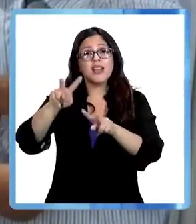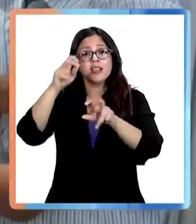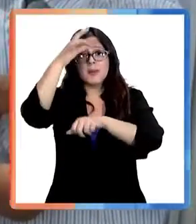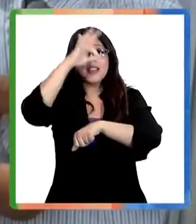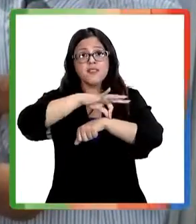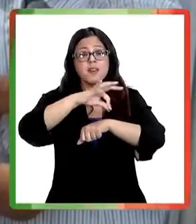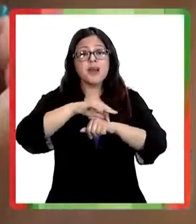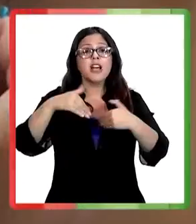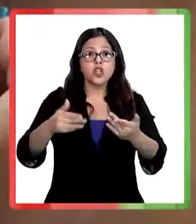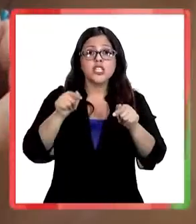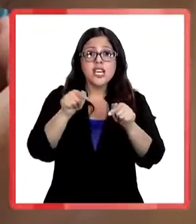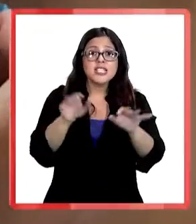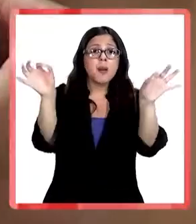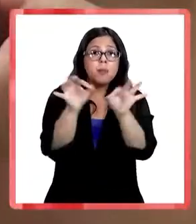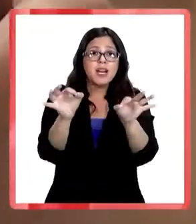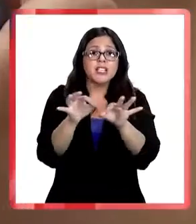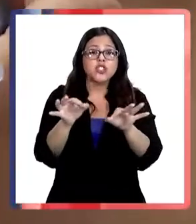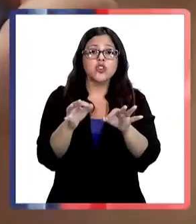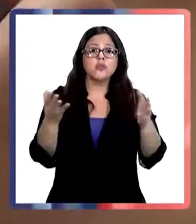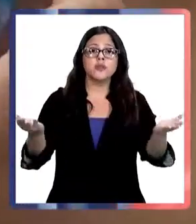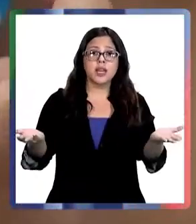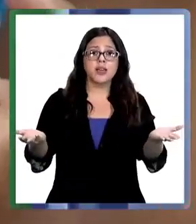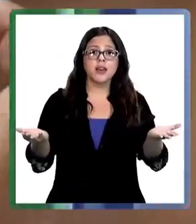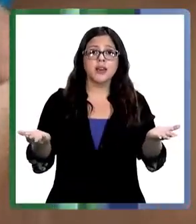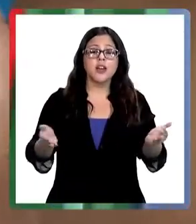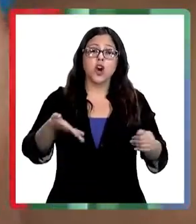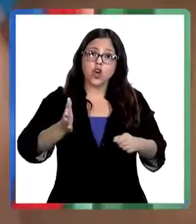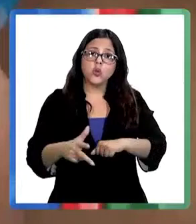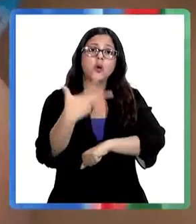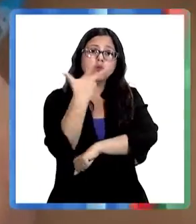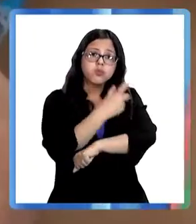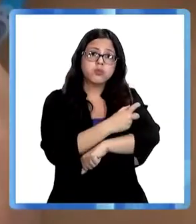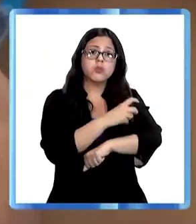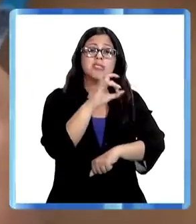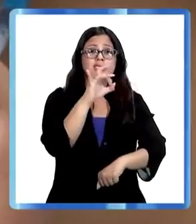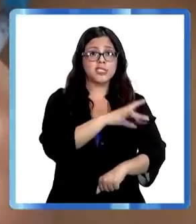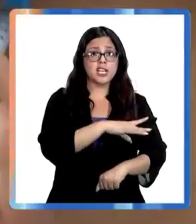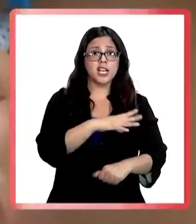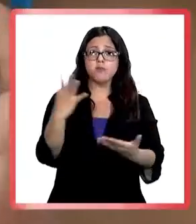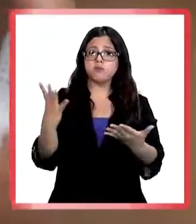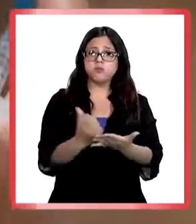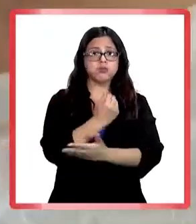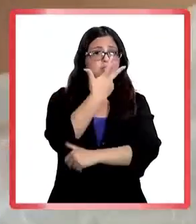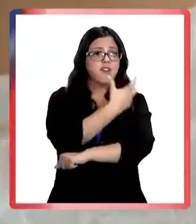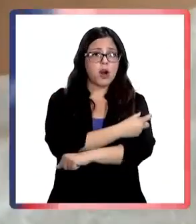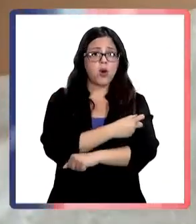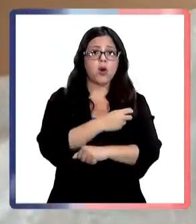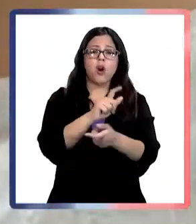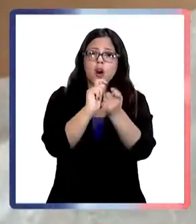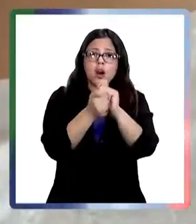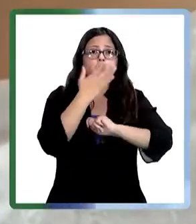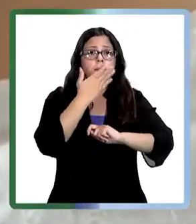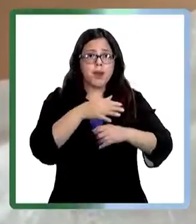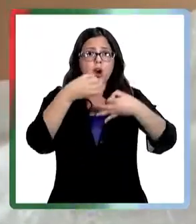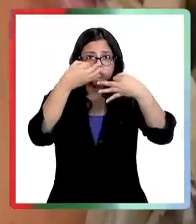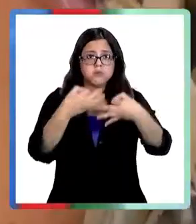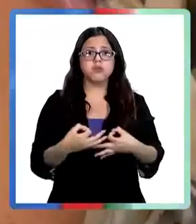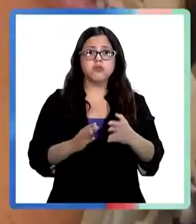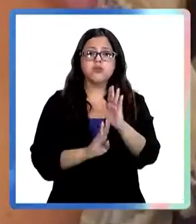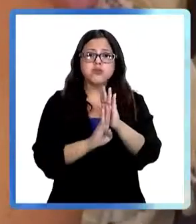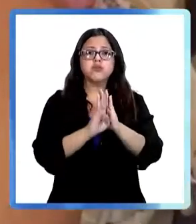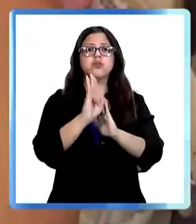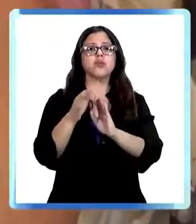ese es el mensaje que debemos mandar. Mantener la vacunación. Chile es exitoso en su vacunación, Chile ha mejorado sus